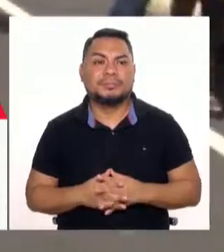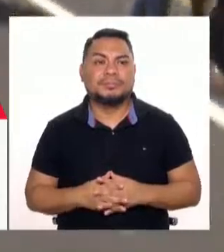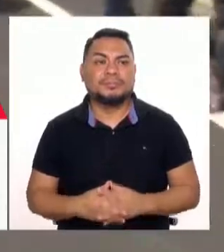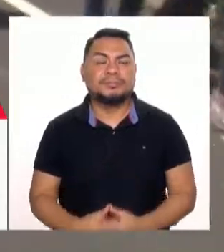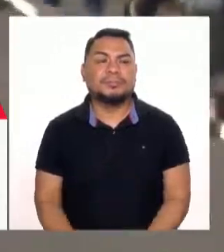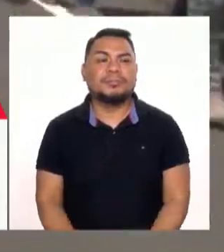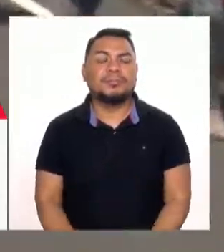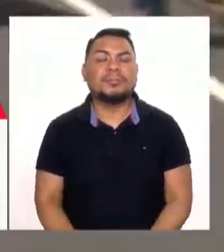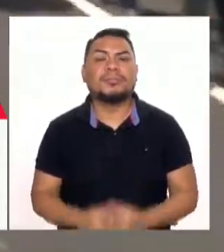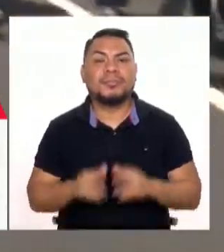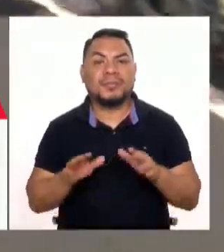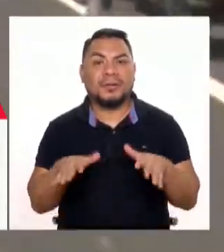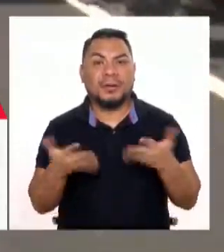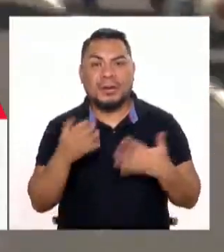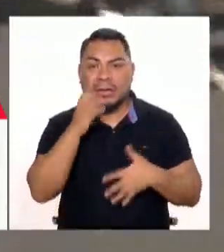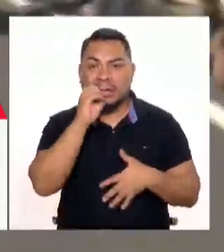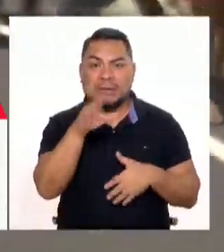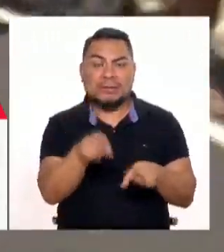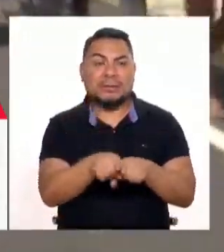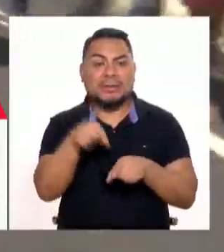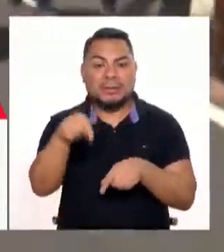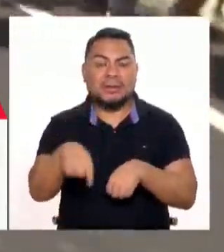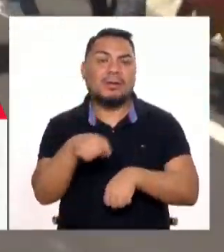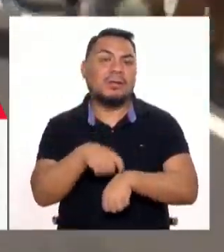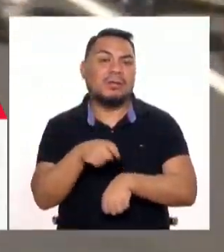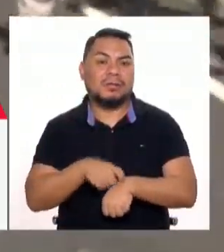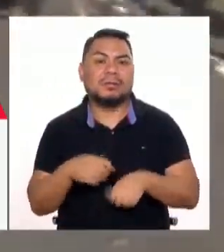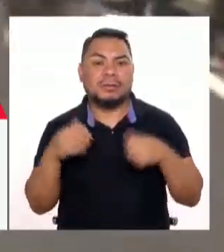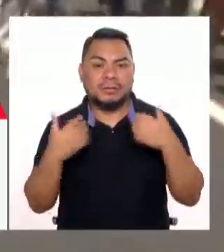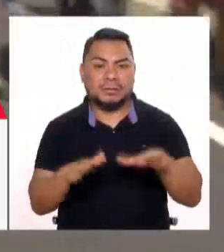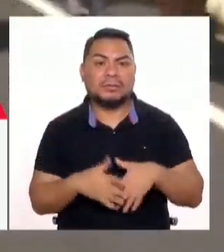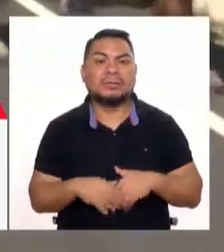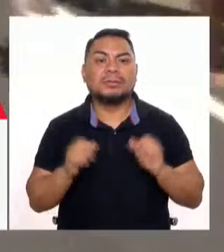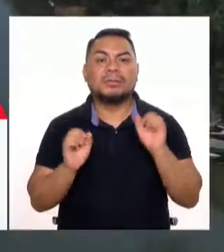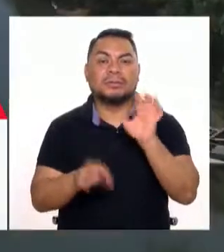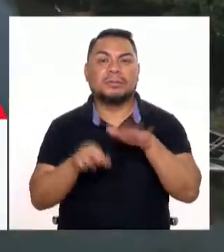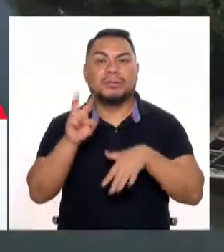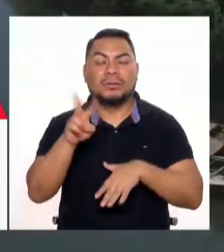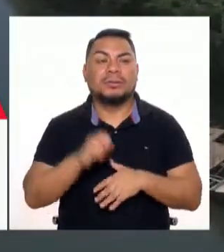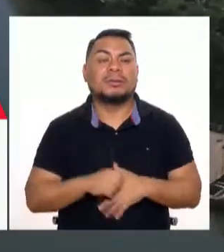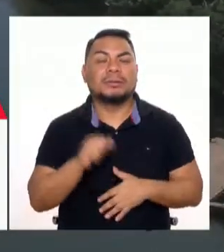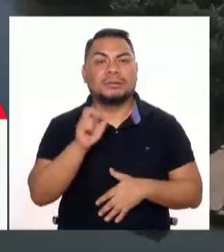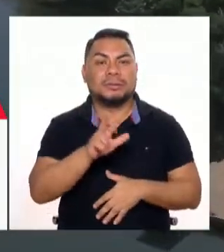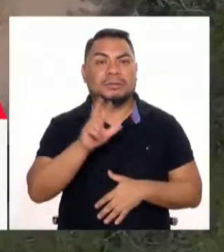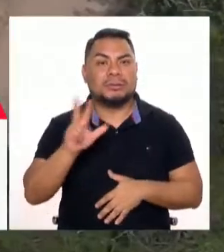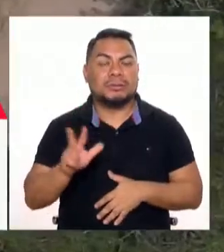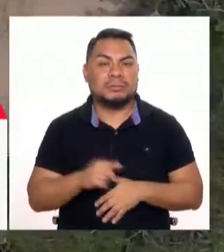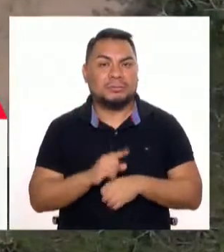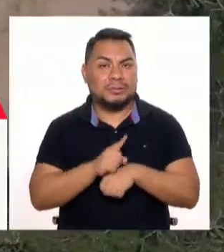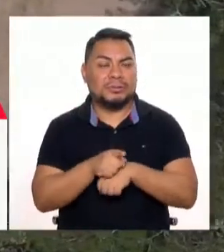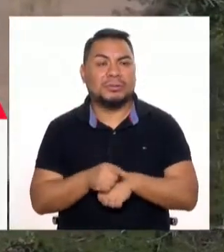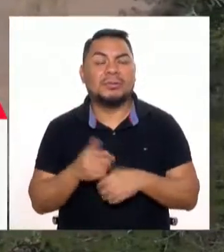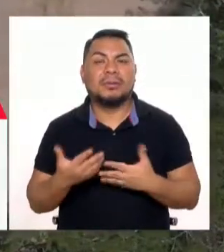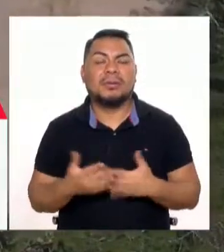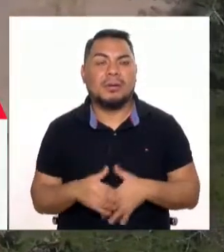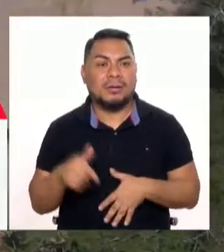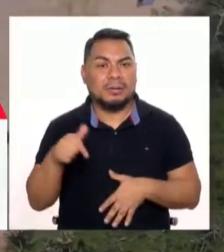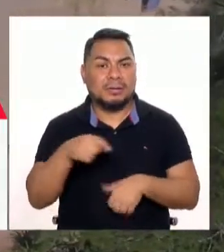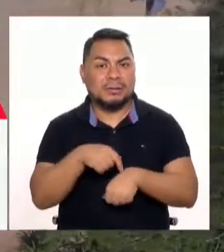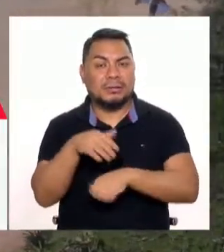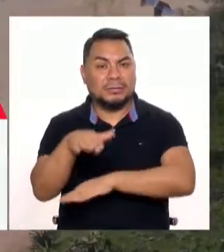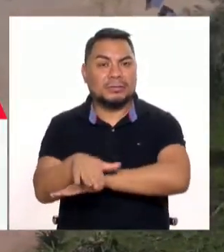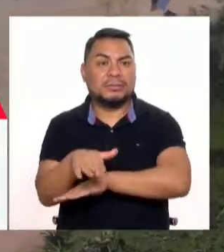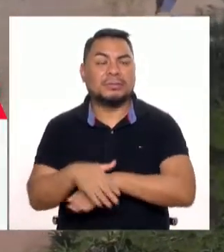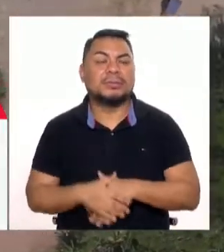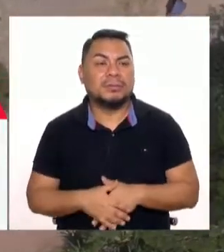hay que señalar además que a esta hora ya 12 y 33 de la tarde